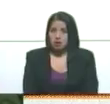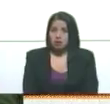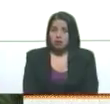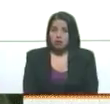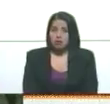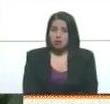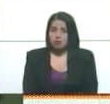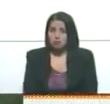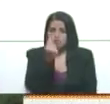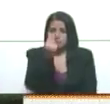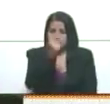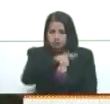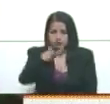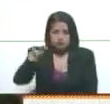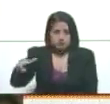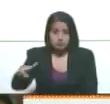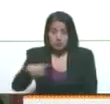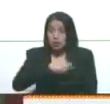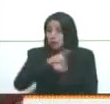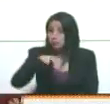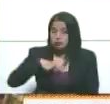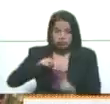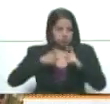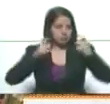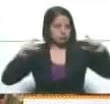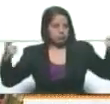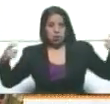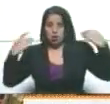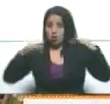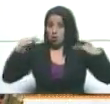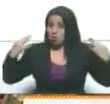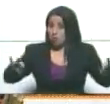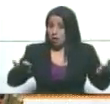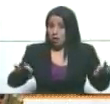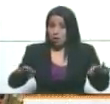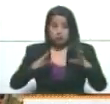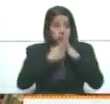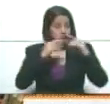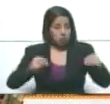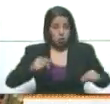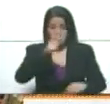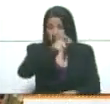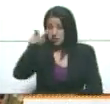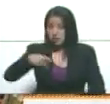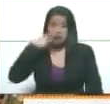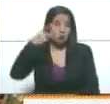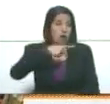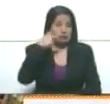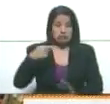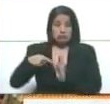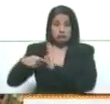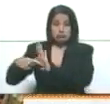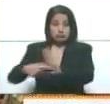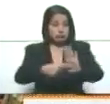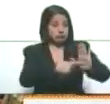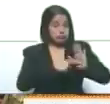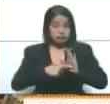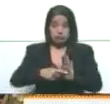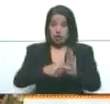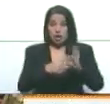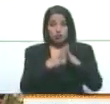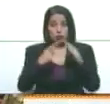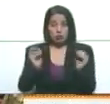Nadie, nadie. Nosotros tenemos afortunadamente cuadros en todos los municipios de este país. En todos tenemos